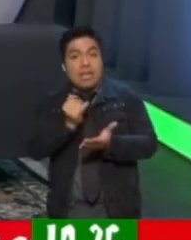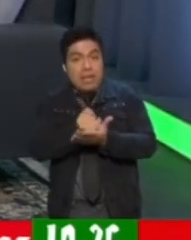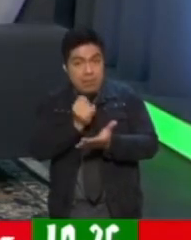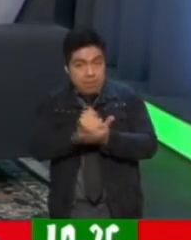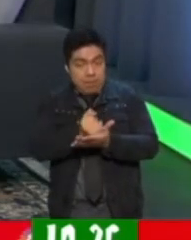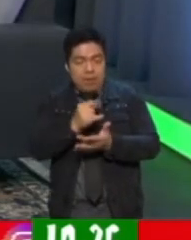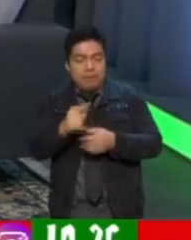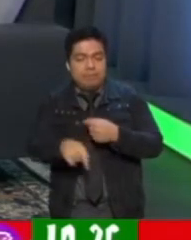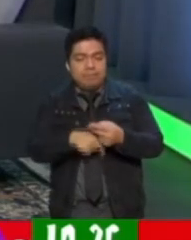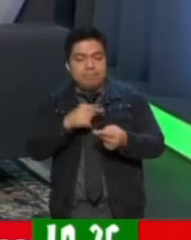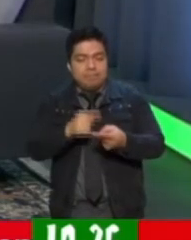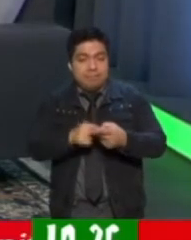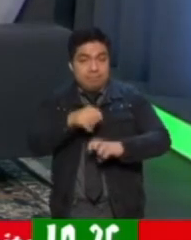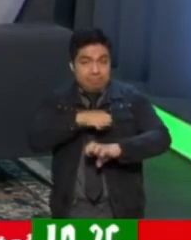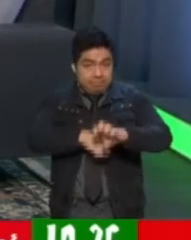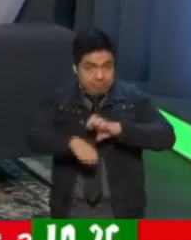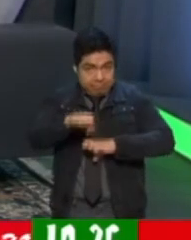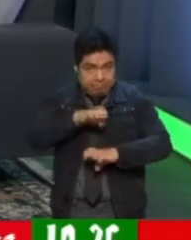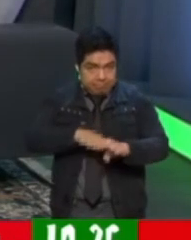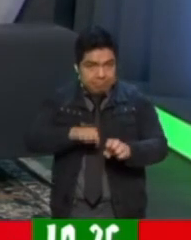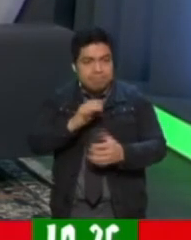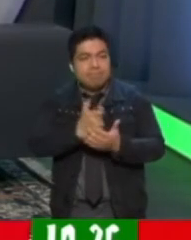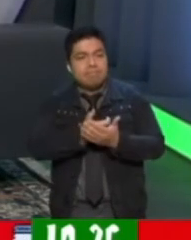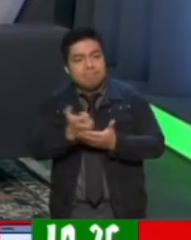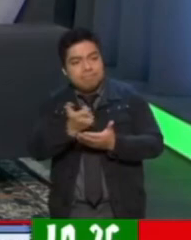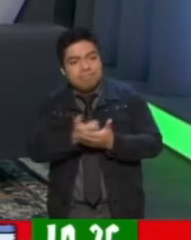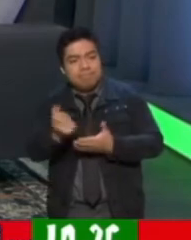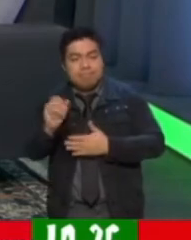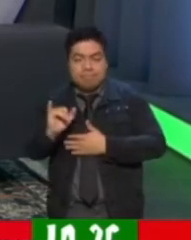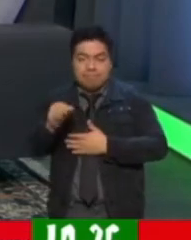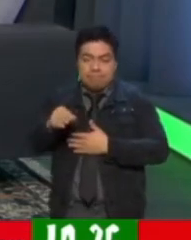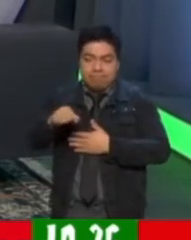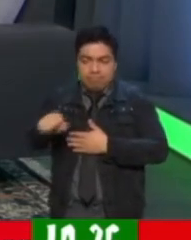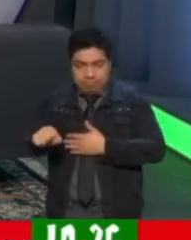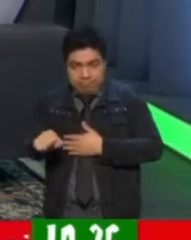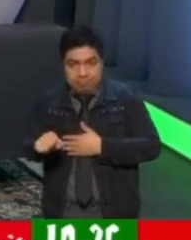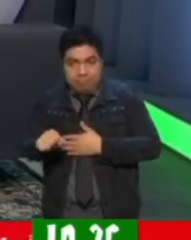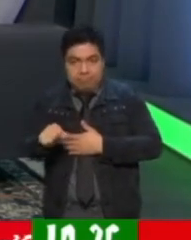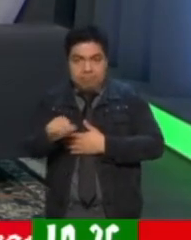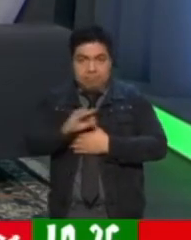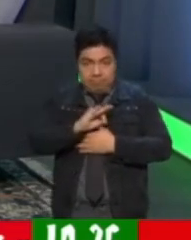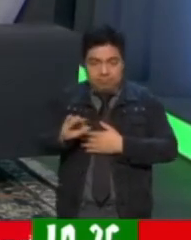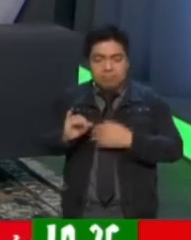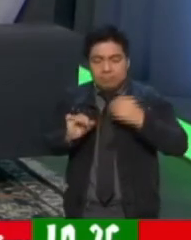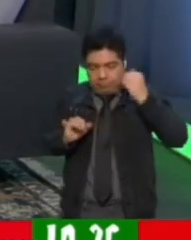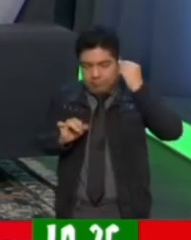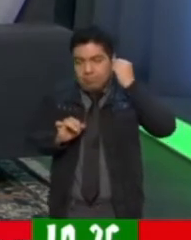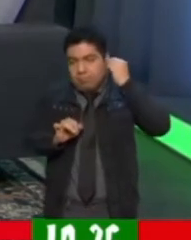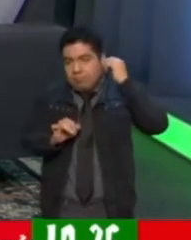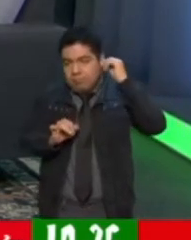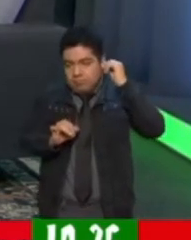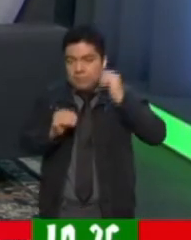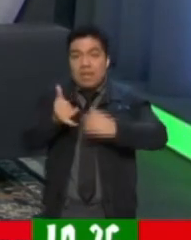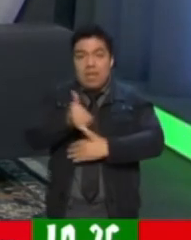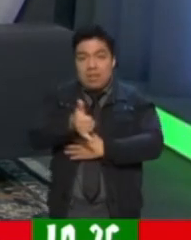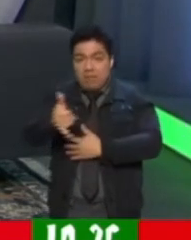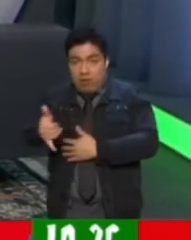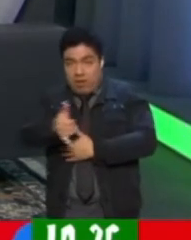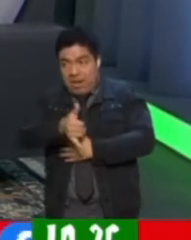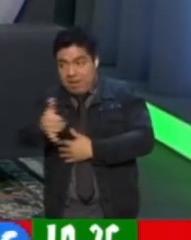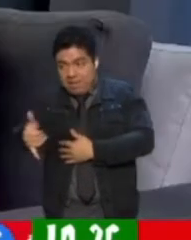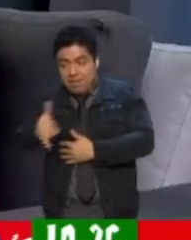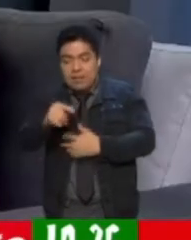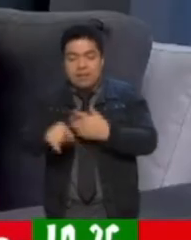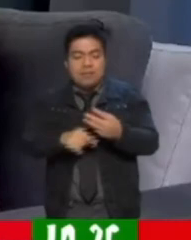impuestos, a los empresarios que le pagan el IMSS, a los empleados, sí, eso se puede tomar. Sí, Infonavit. Infonavit. Importantísimo.